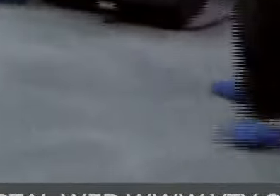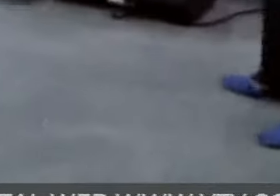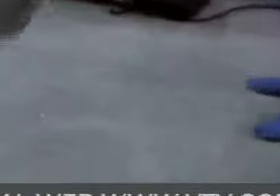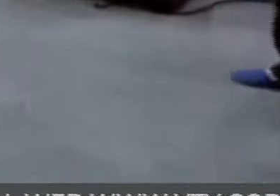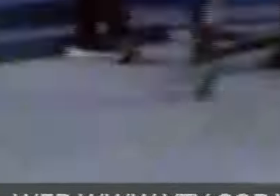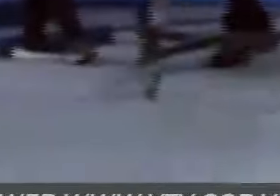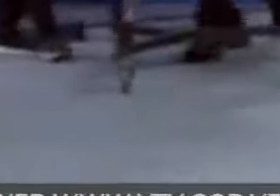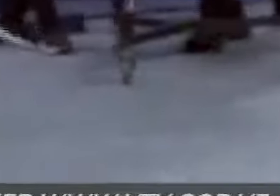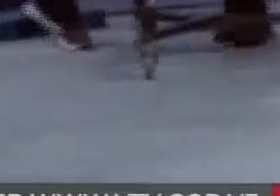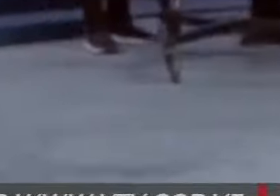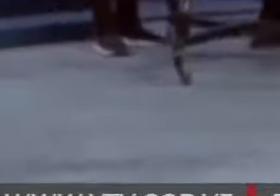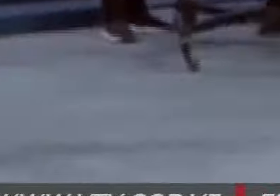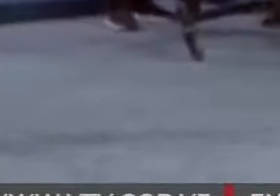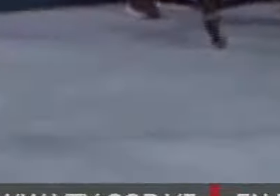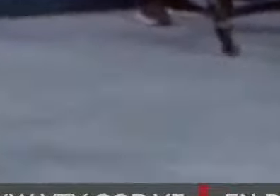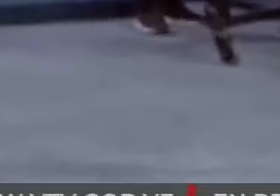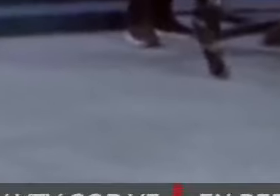peligroso.